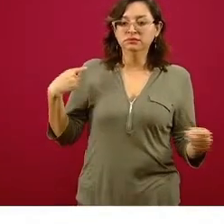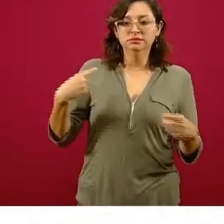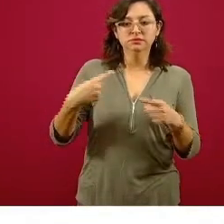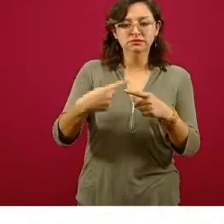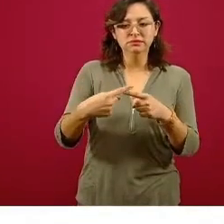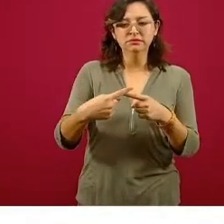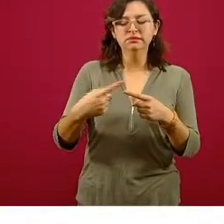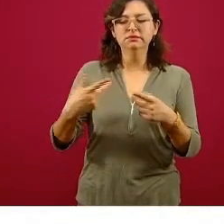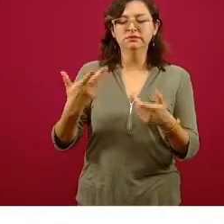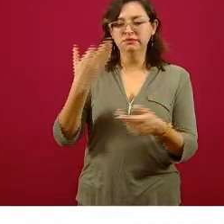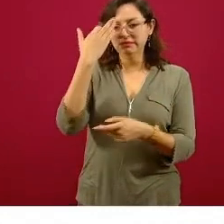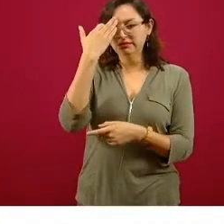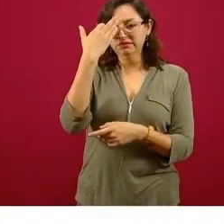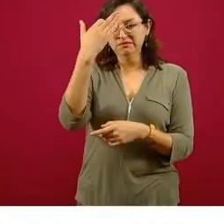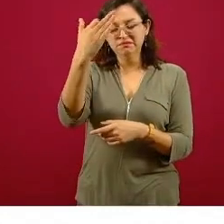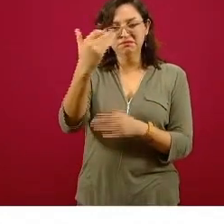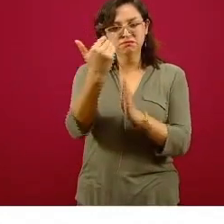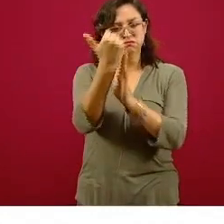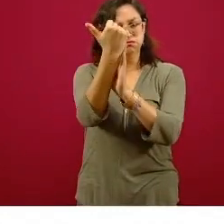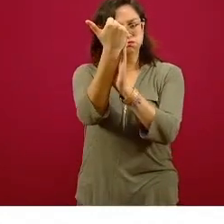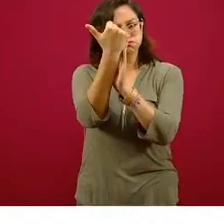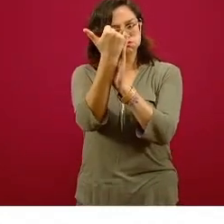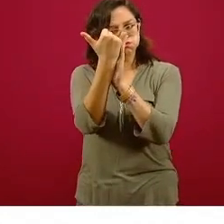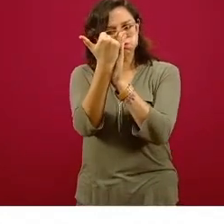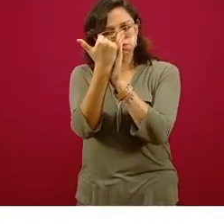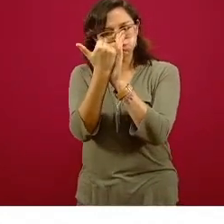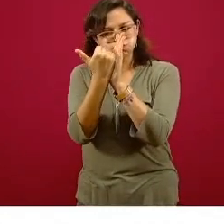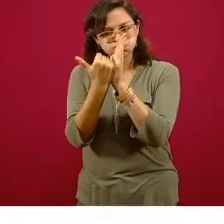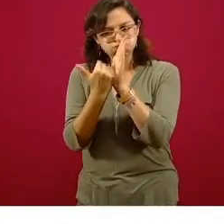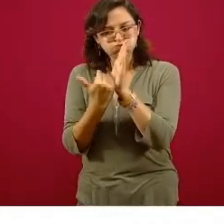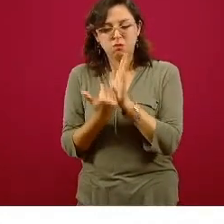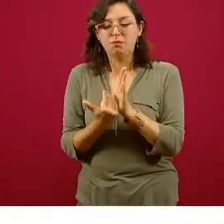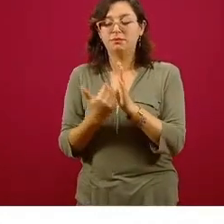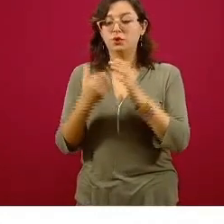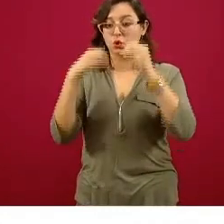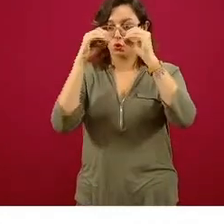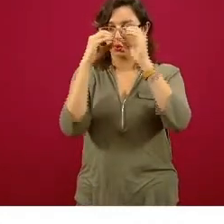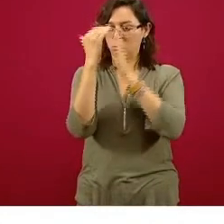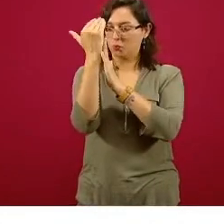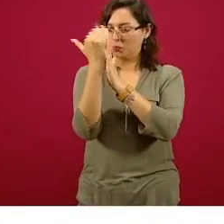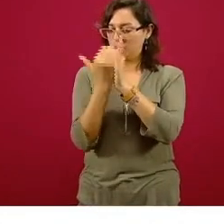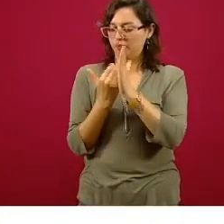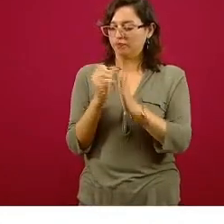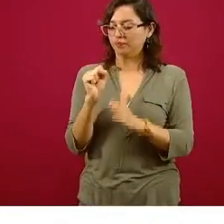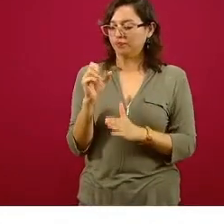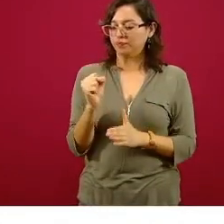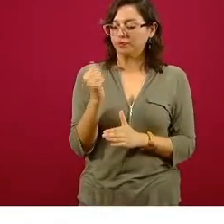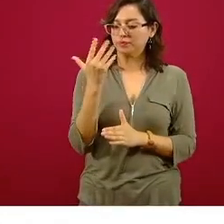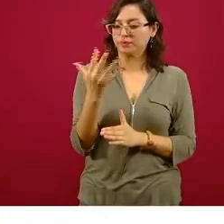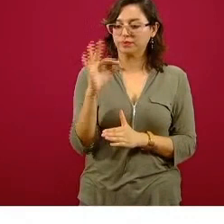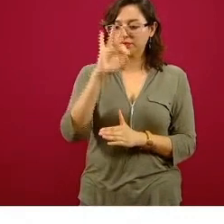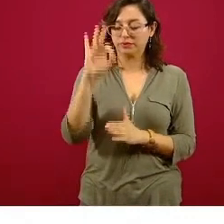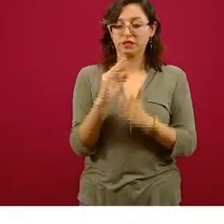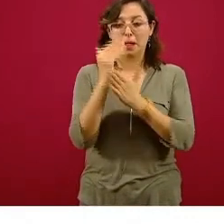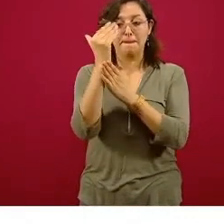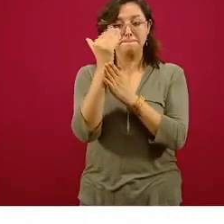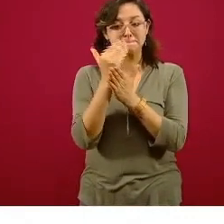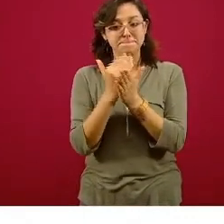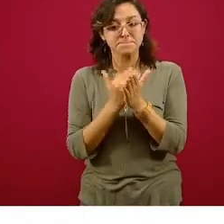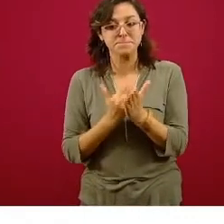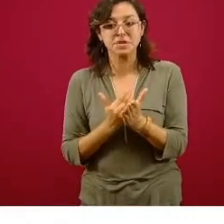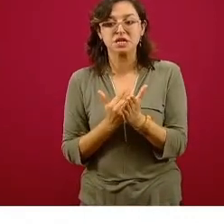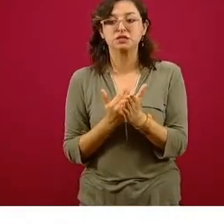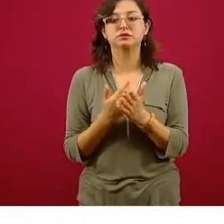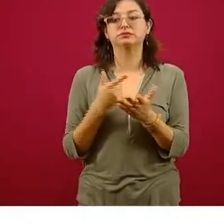llegaron, inclusive de acuerdo a los datos del sistema de Google, a la meta del 65%, pero no así los usuarios